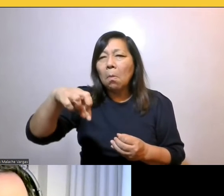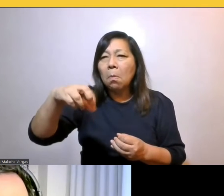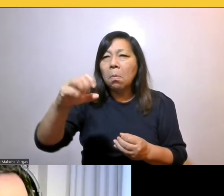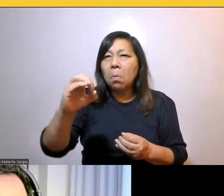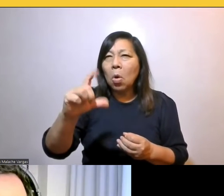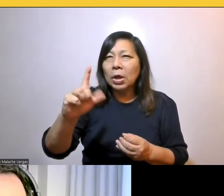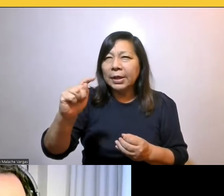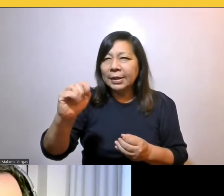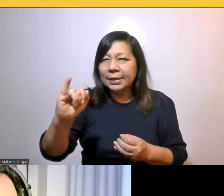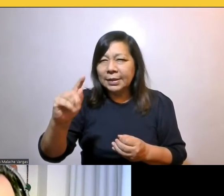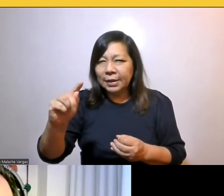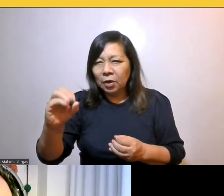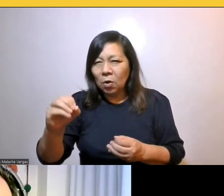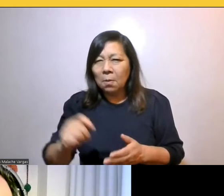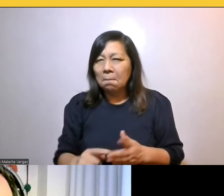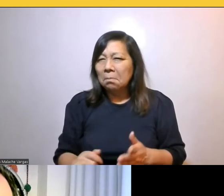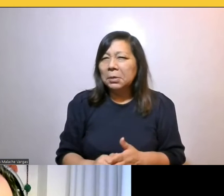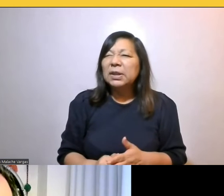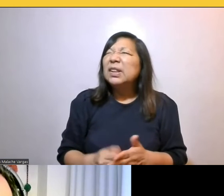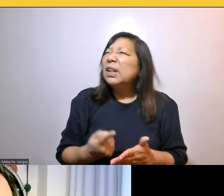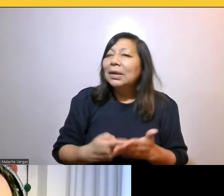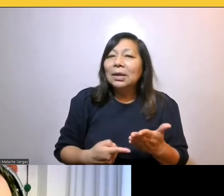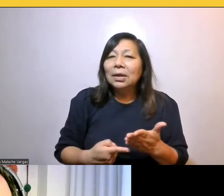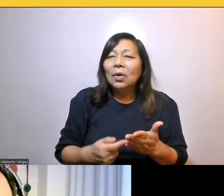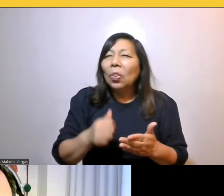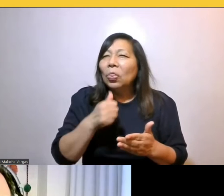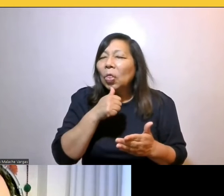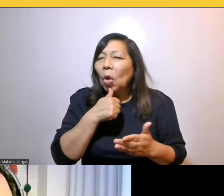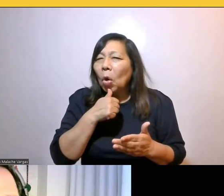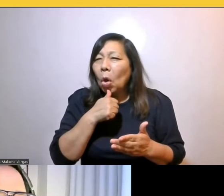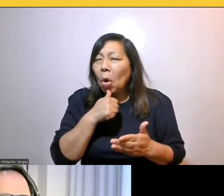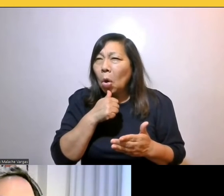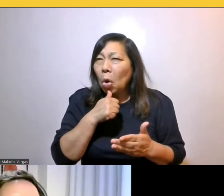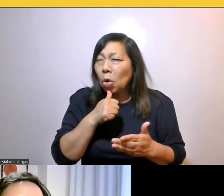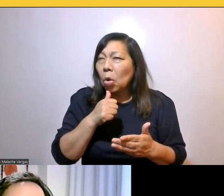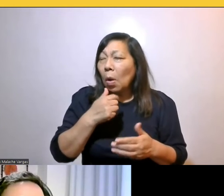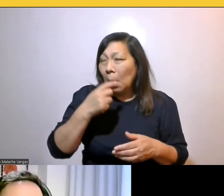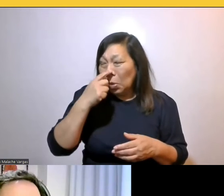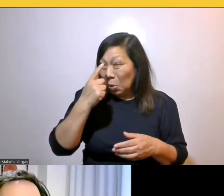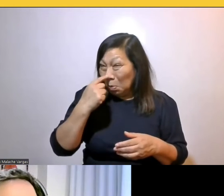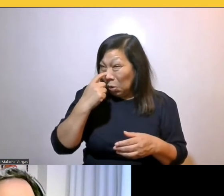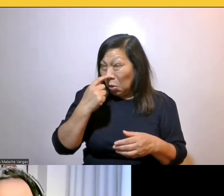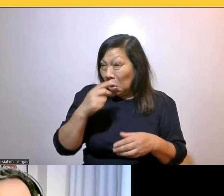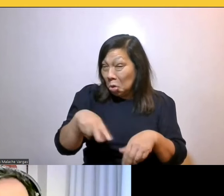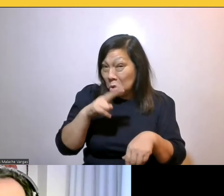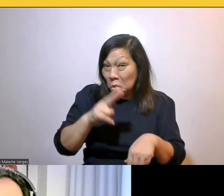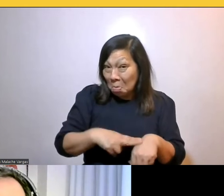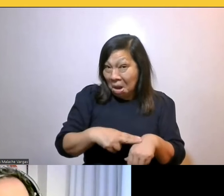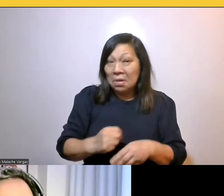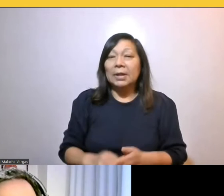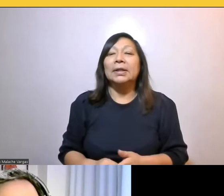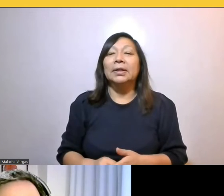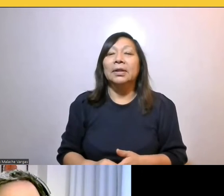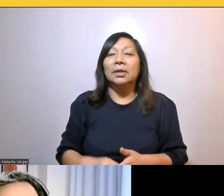dolor menstrual. Y lo empalmo con otra. ¿El dolor menstrual es normal? Ya, bueno, entonces primero